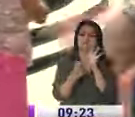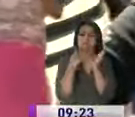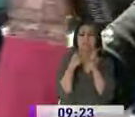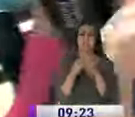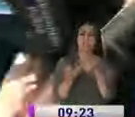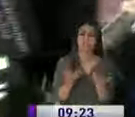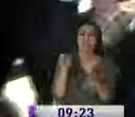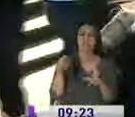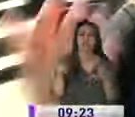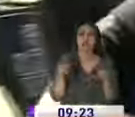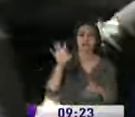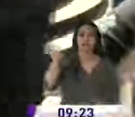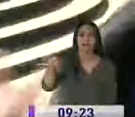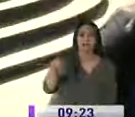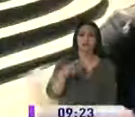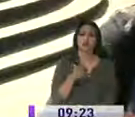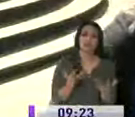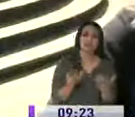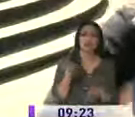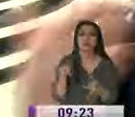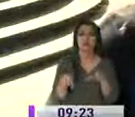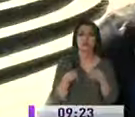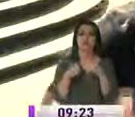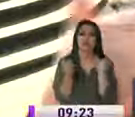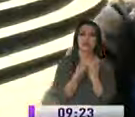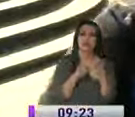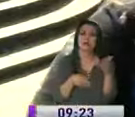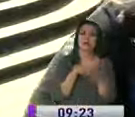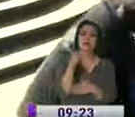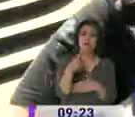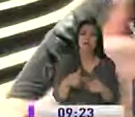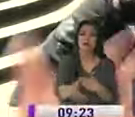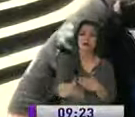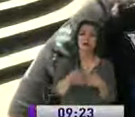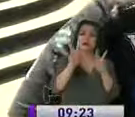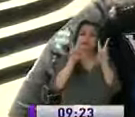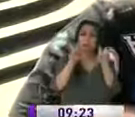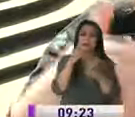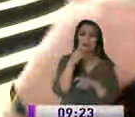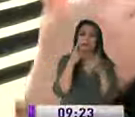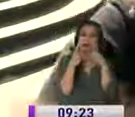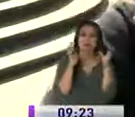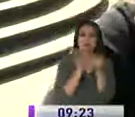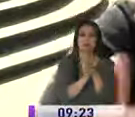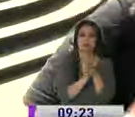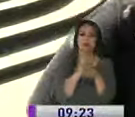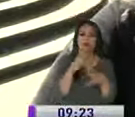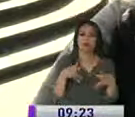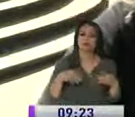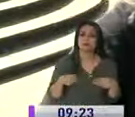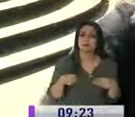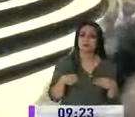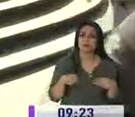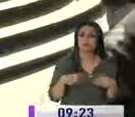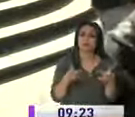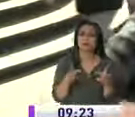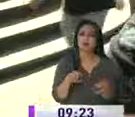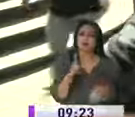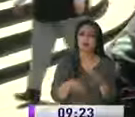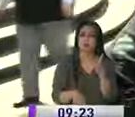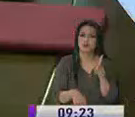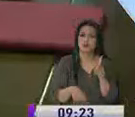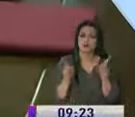quiero o no quiero como Estado, o si quiero o no quiero como sociedad aprobar o dar paso al tema del matrimonio igualitario o adopción a parejas del mismo sexo.